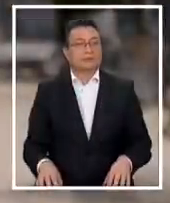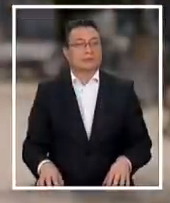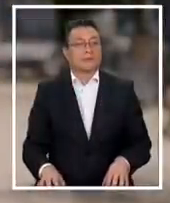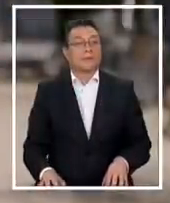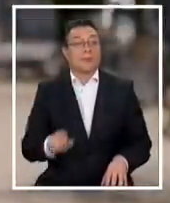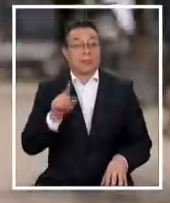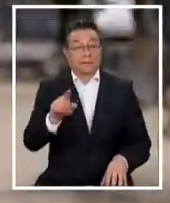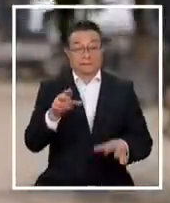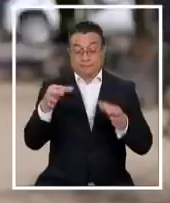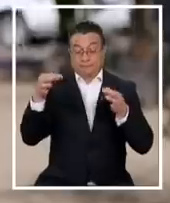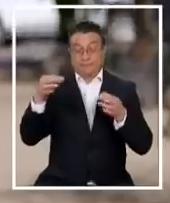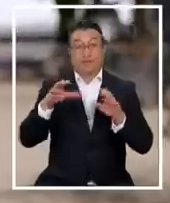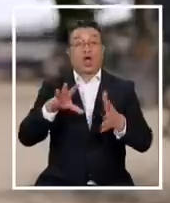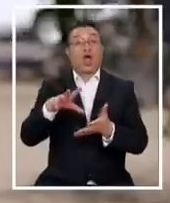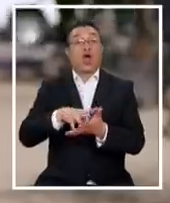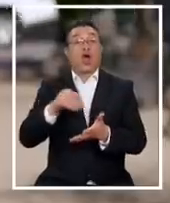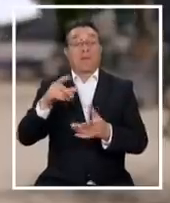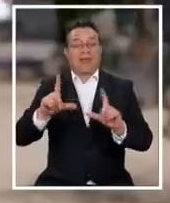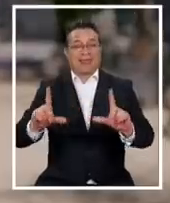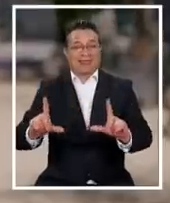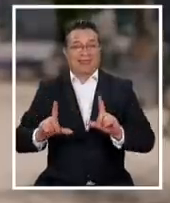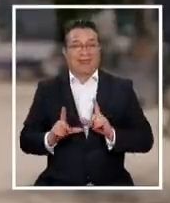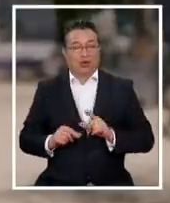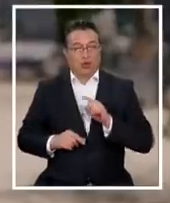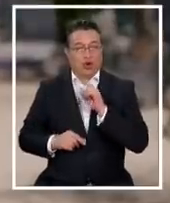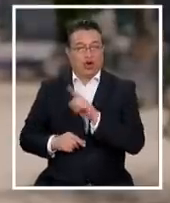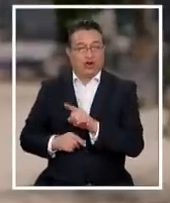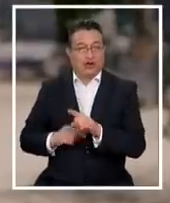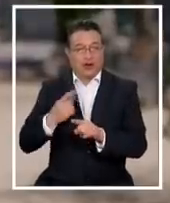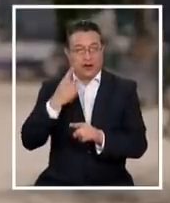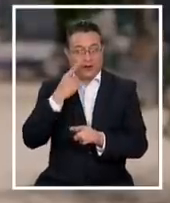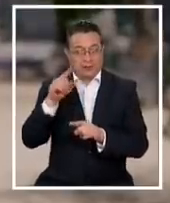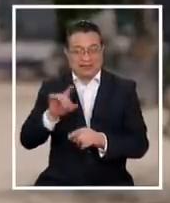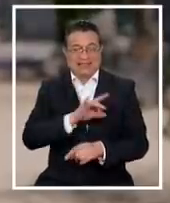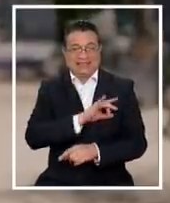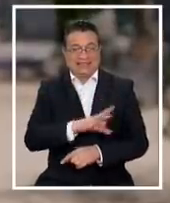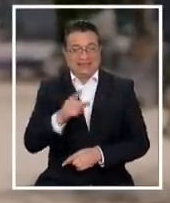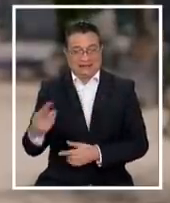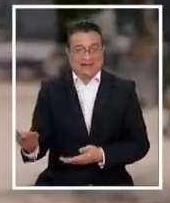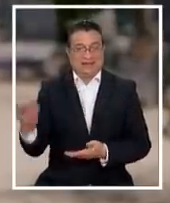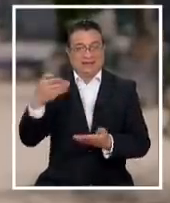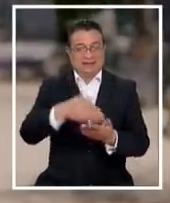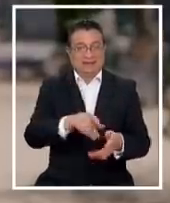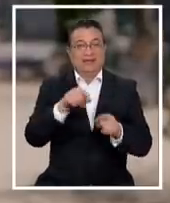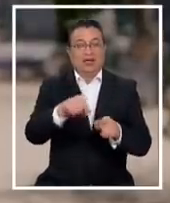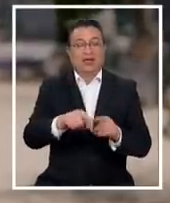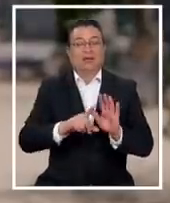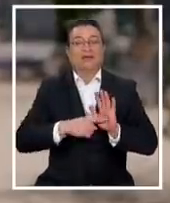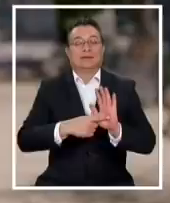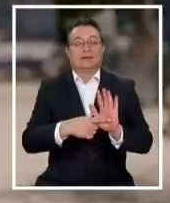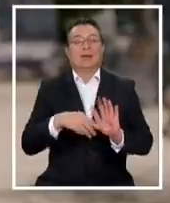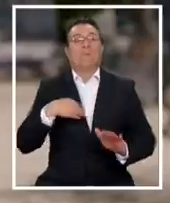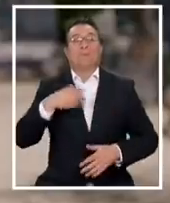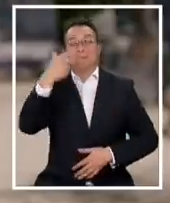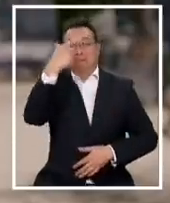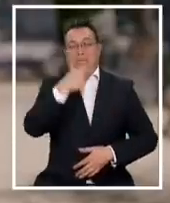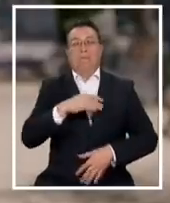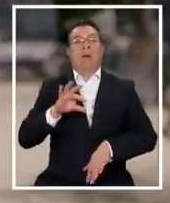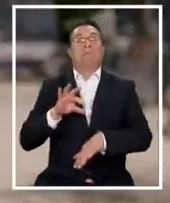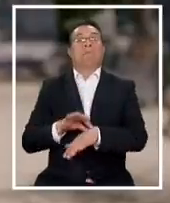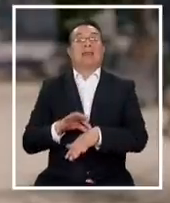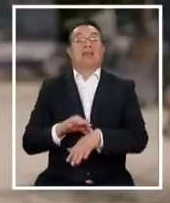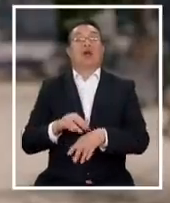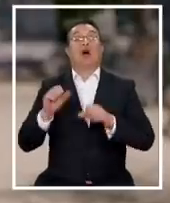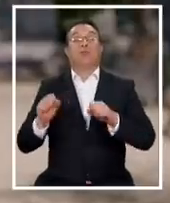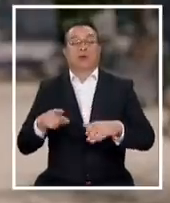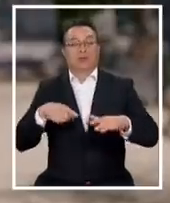Estas son copias de los títulos profesionales que Guillermo Mayer Lizana presentó en Chile para acreditar su condición de médico. Con ellos